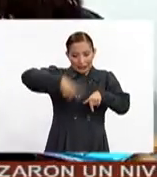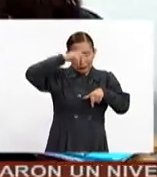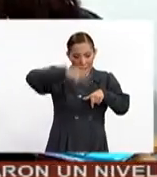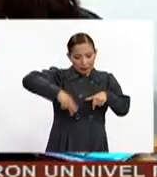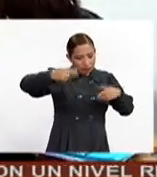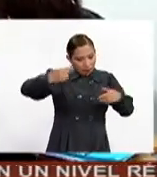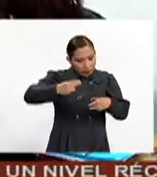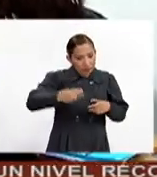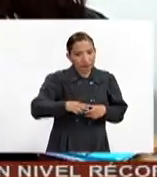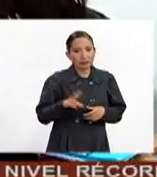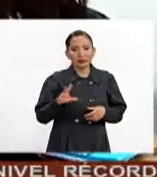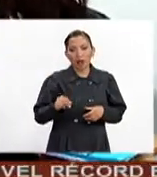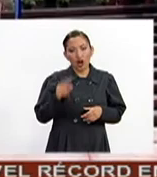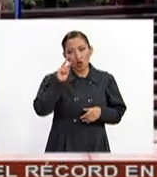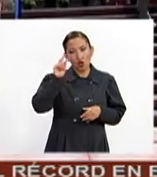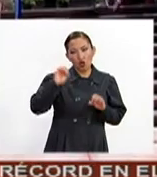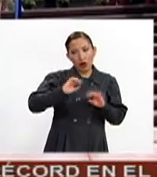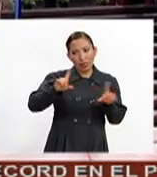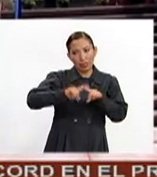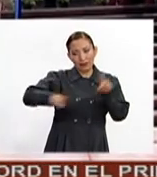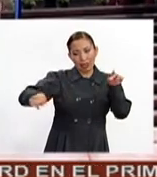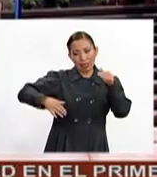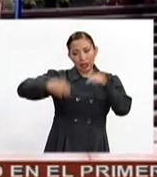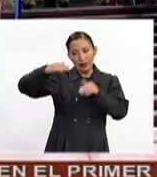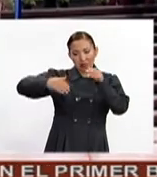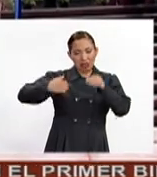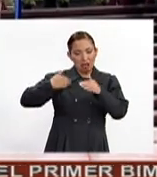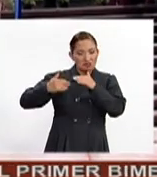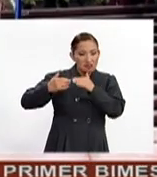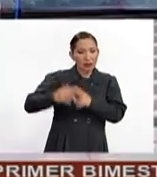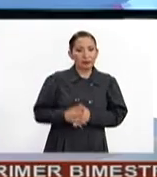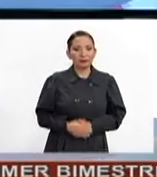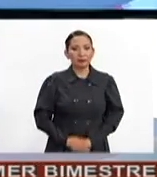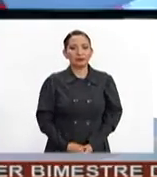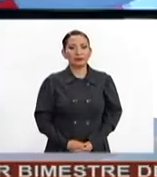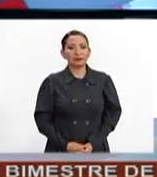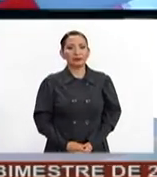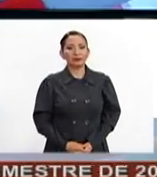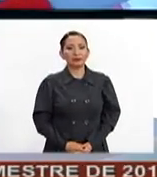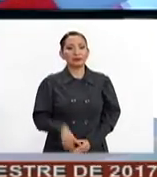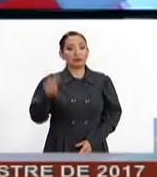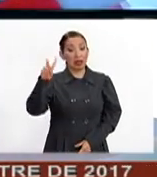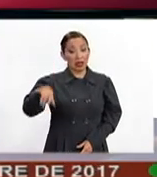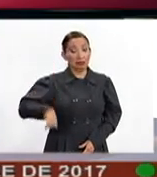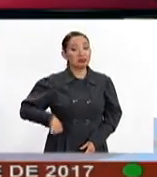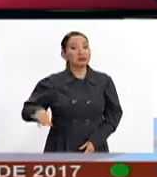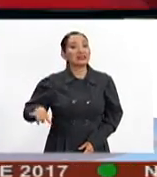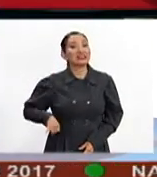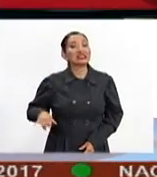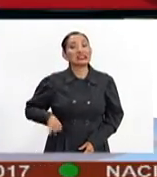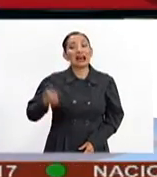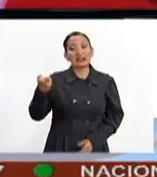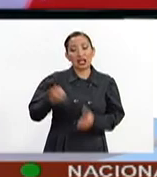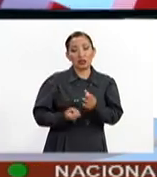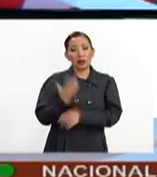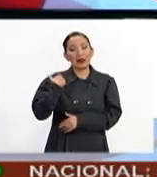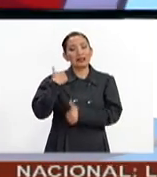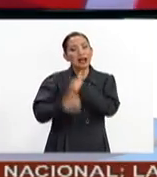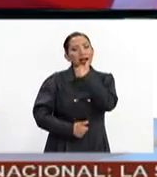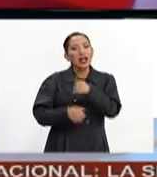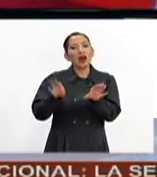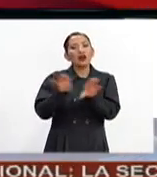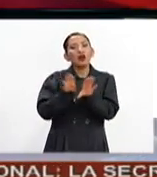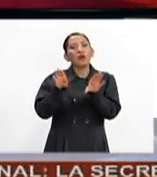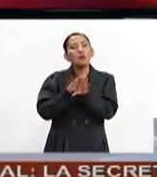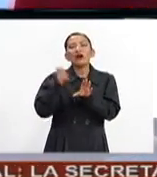bueno, que ya no se ve muy clara la diferencia en estos momentos. Sin duda alguna, interesantes estas nuevas carreras. Ahora, ¿cómo